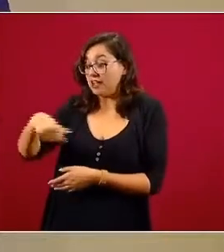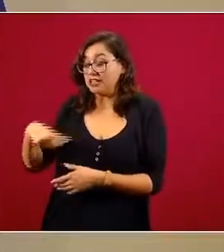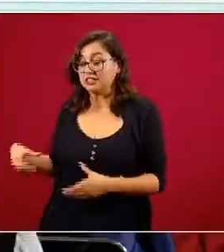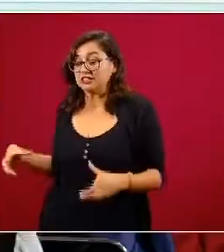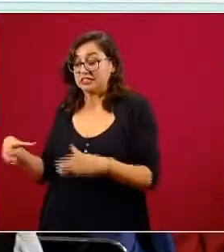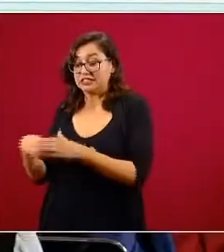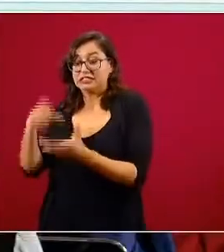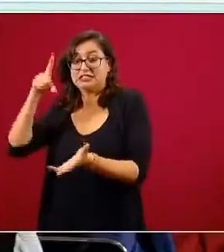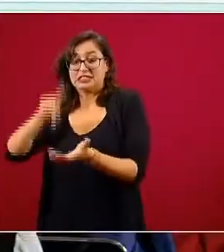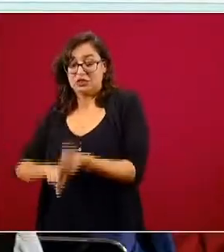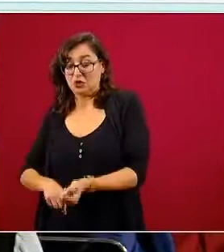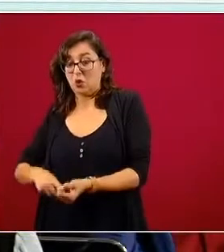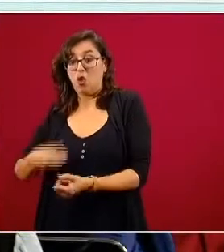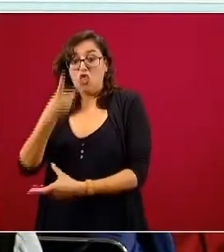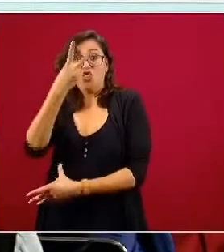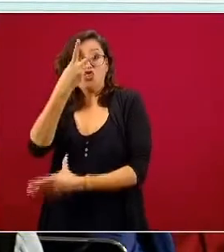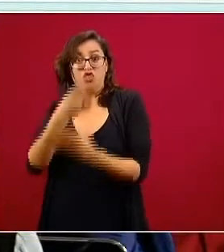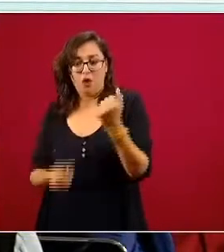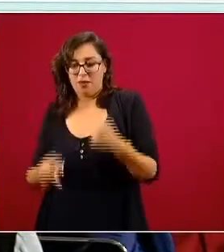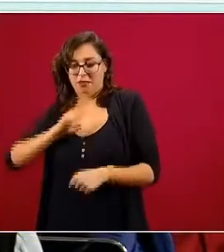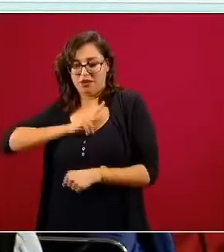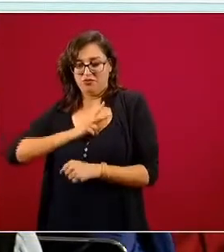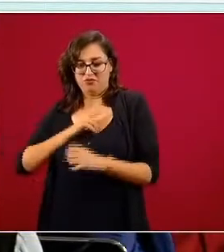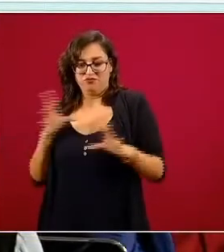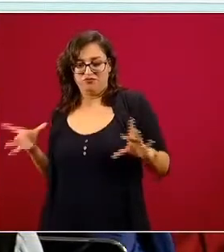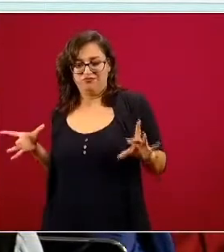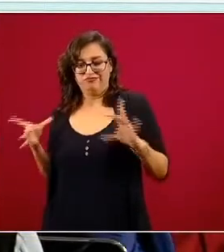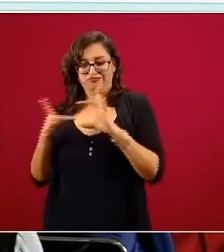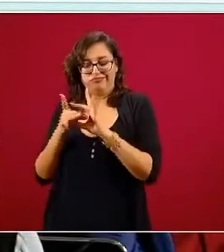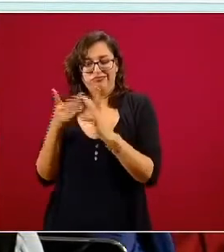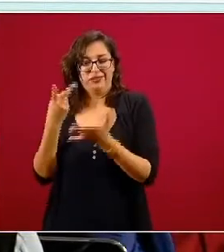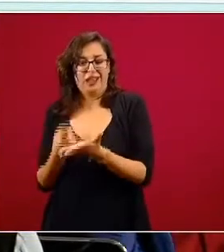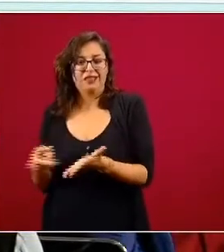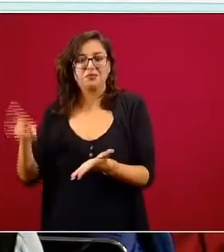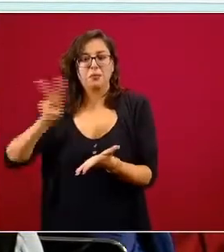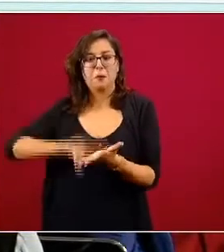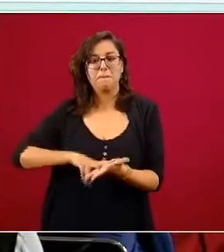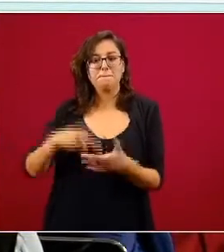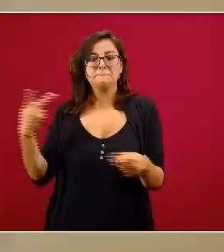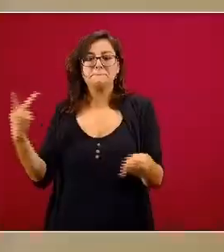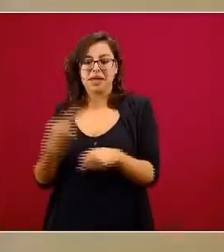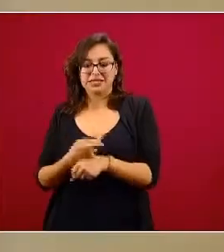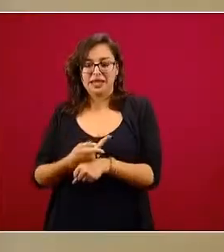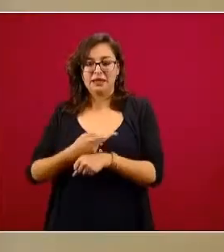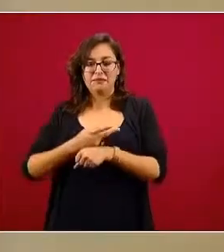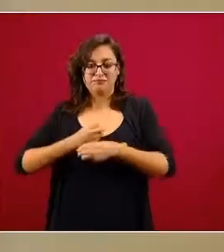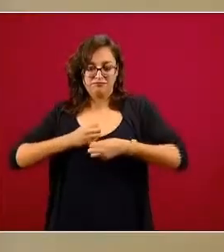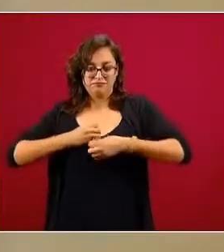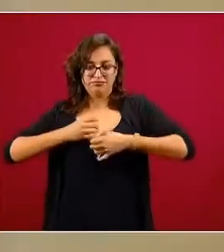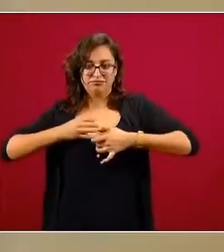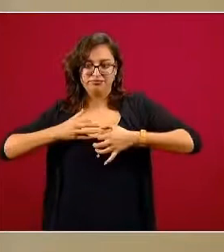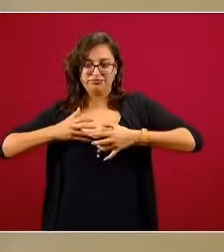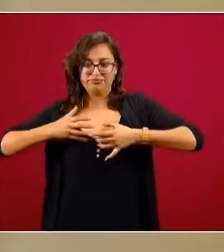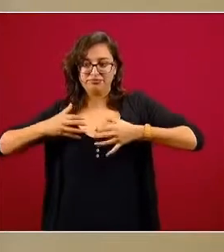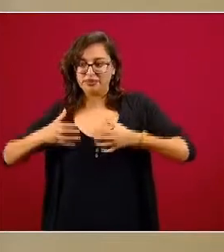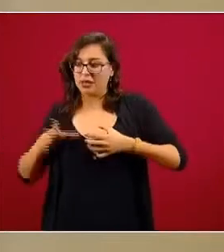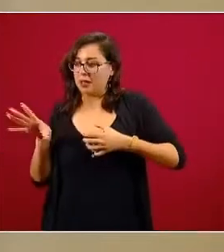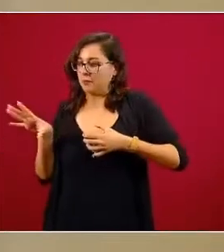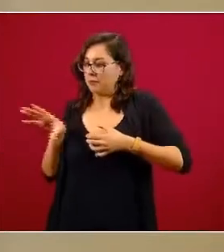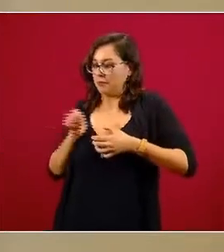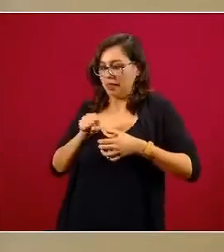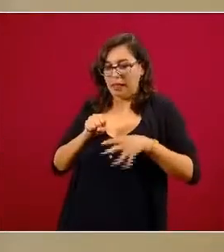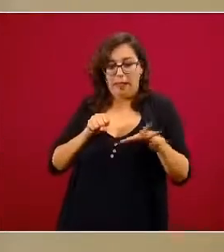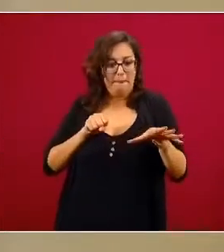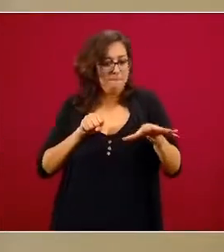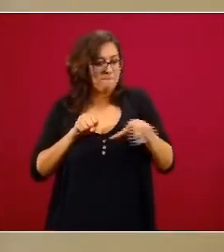piara ocurre una recombinación genética. Se producen partículas de virus que toman segmentos de los